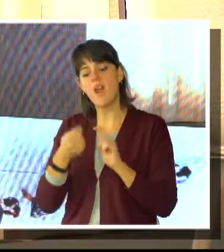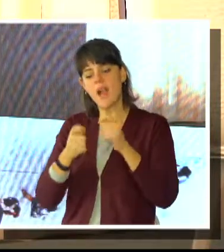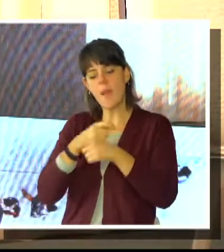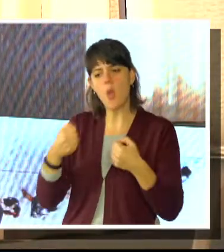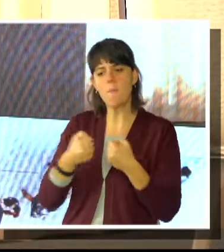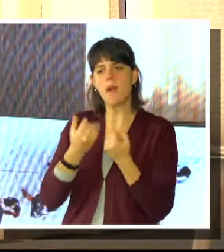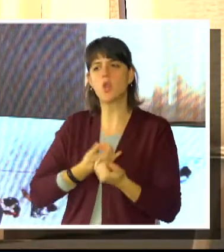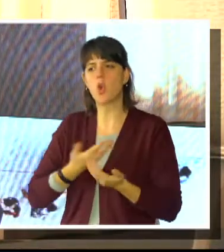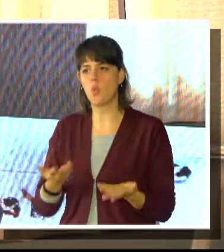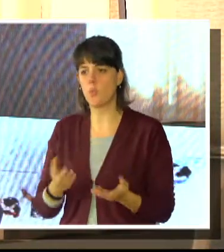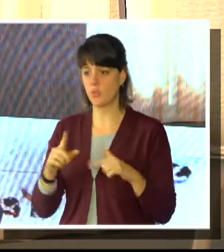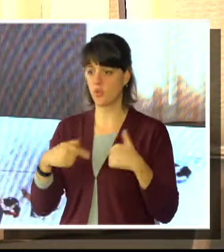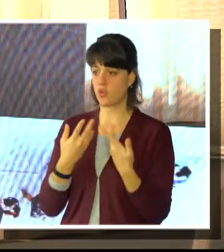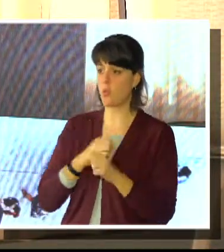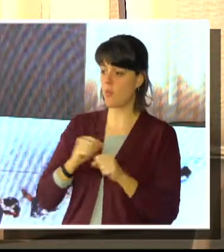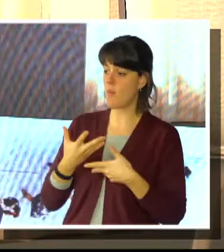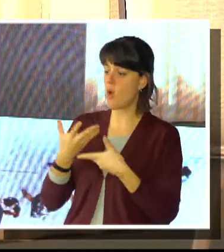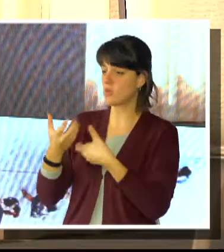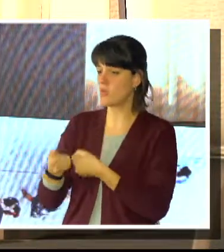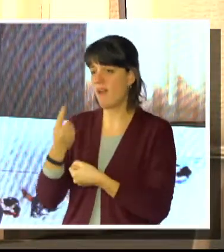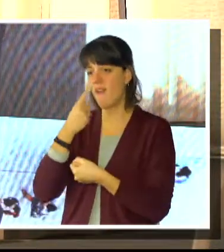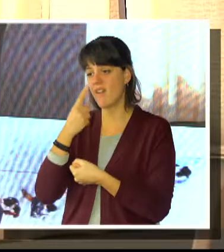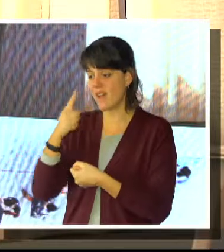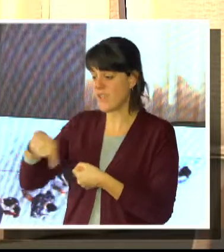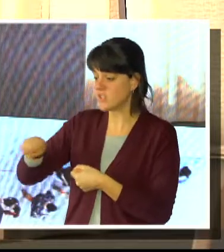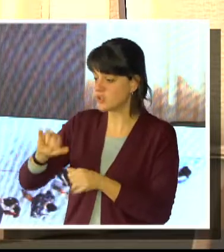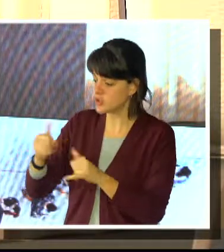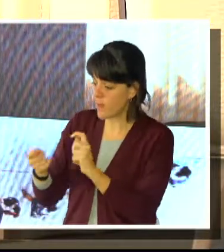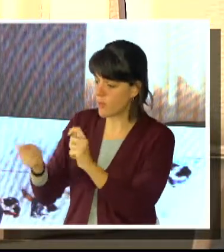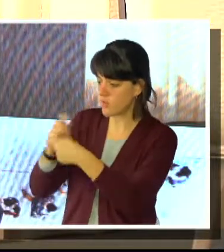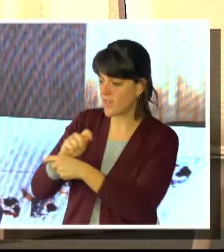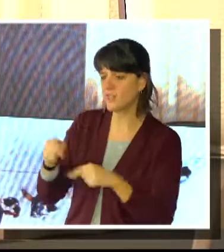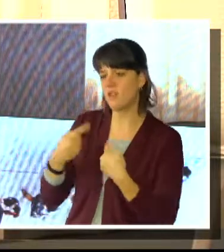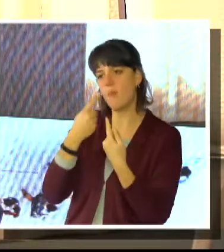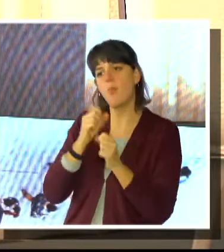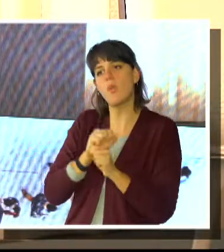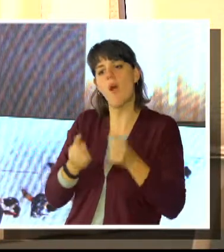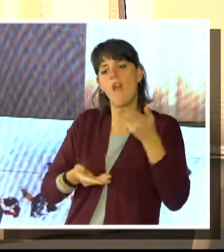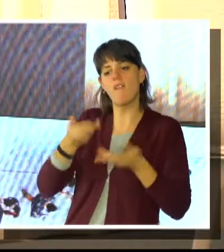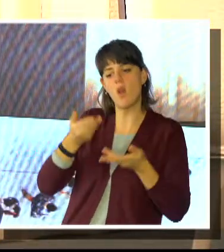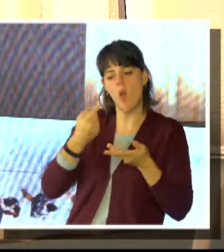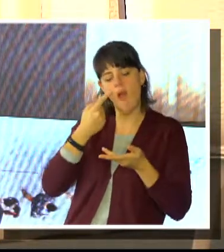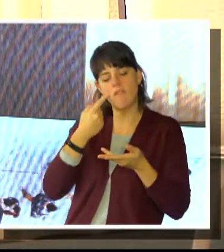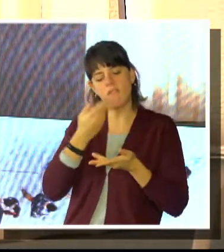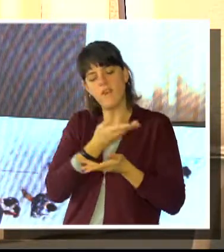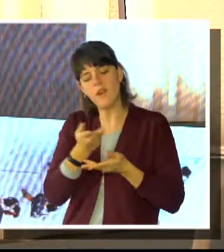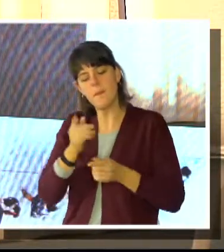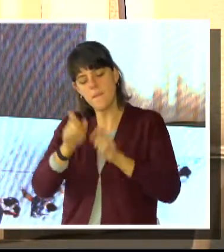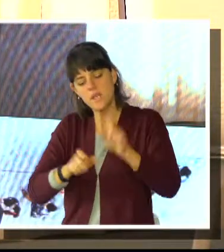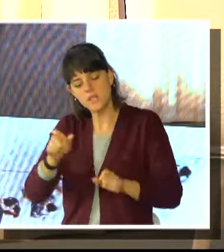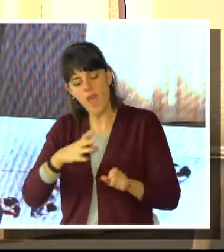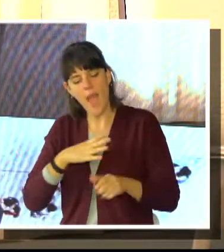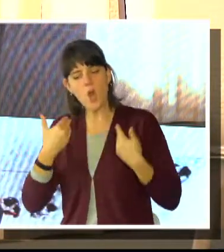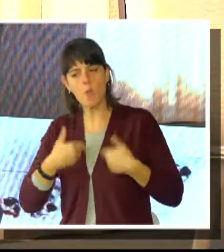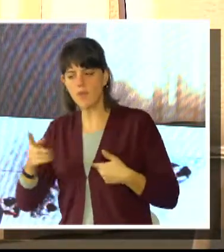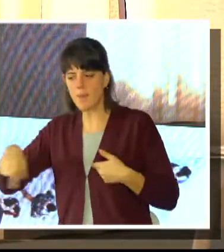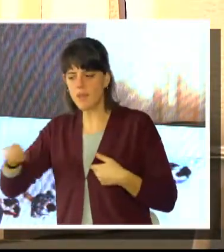Y lo que nos está cambiando, digamos, es la modalidad de trabajar, que no es que trabajemos en conjunto con ellos, pero